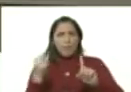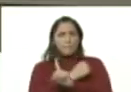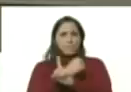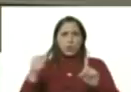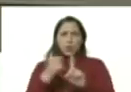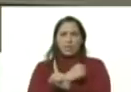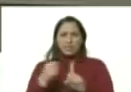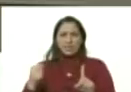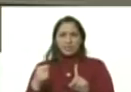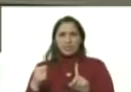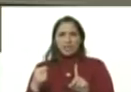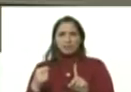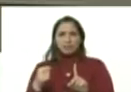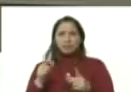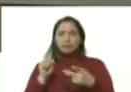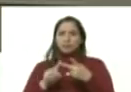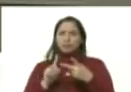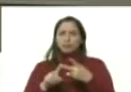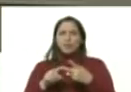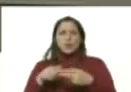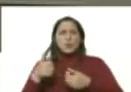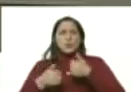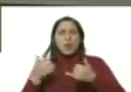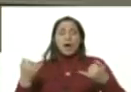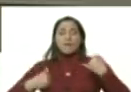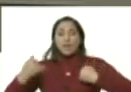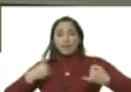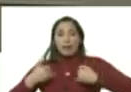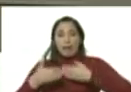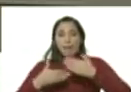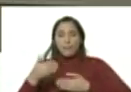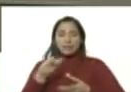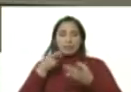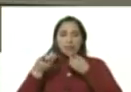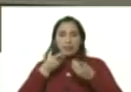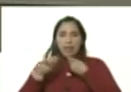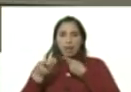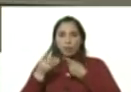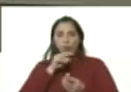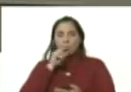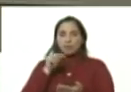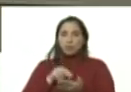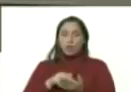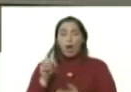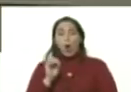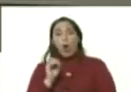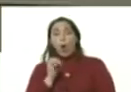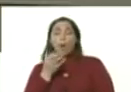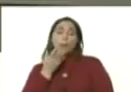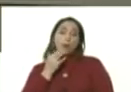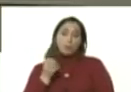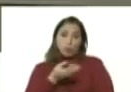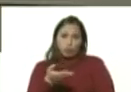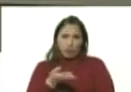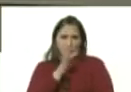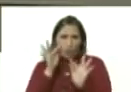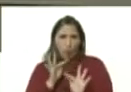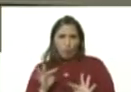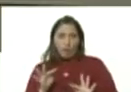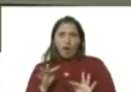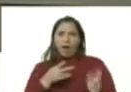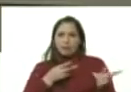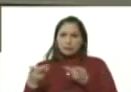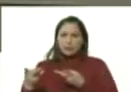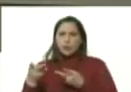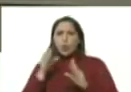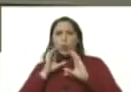y esto en qué afectaría el avance del diálogo nacional, o si ustedes de alguna manera han recibido alguna